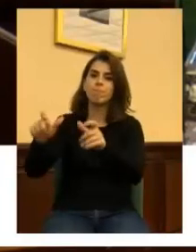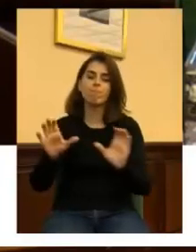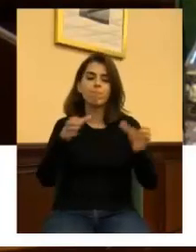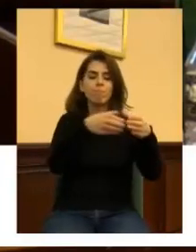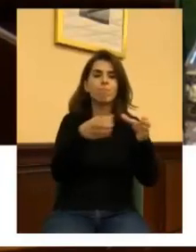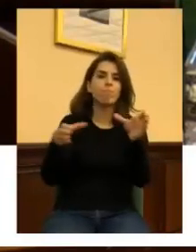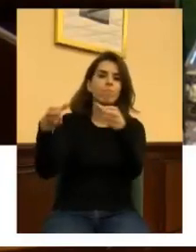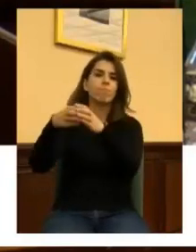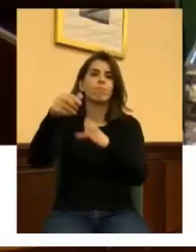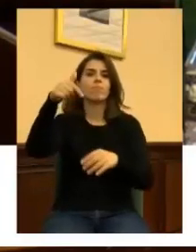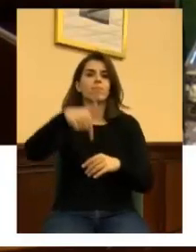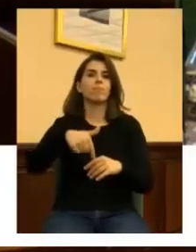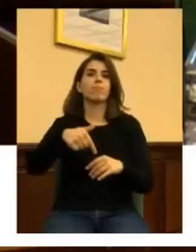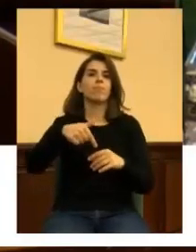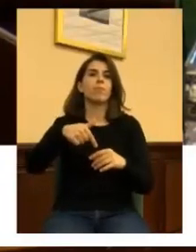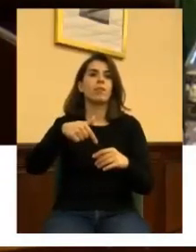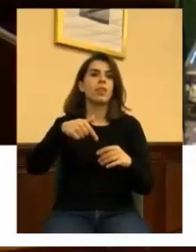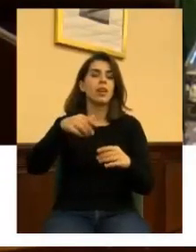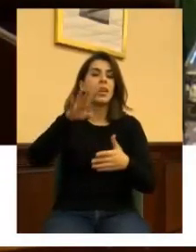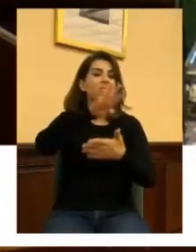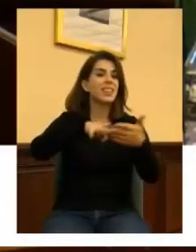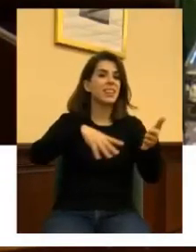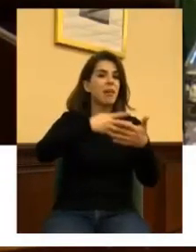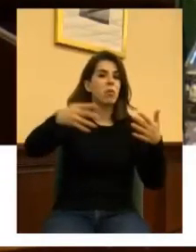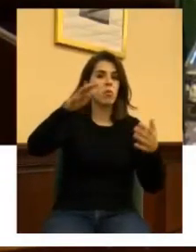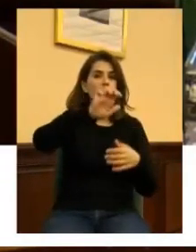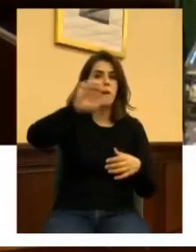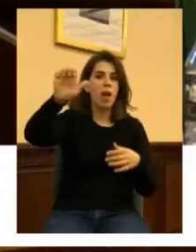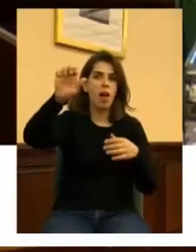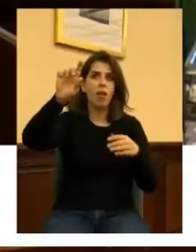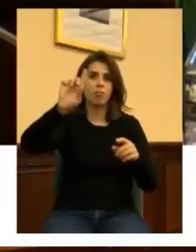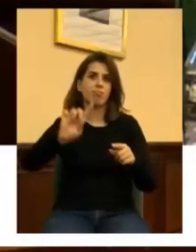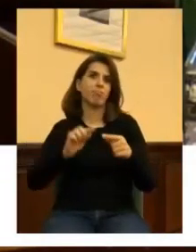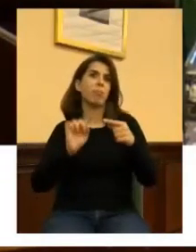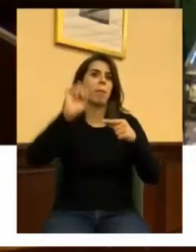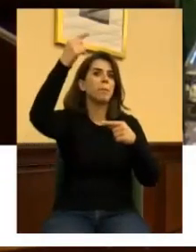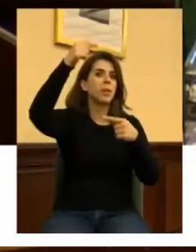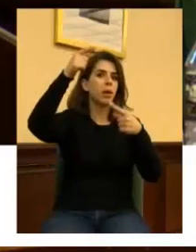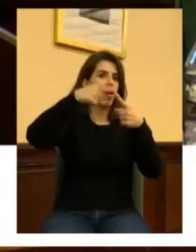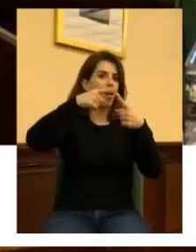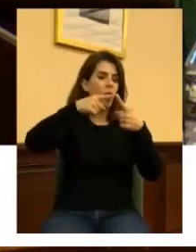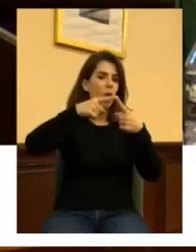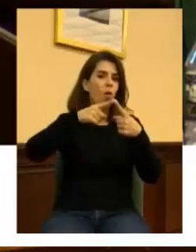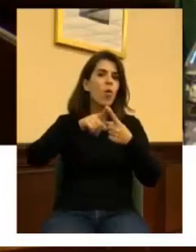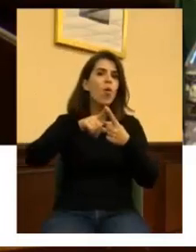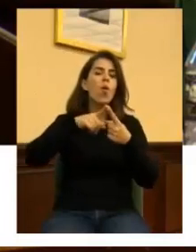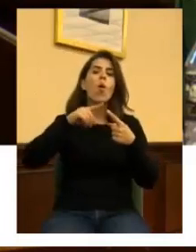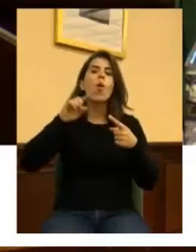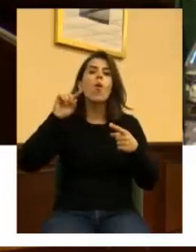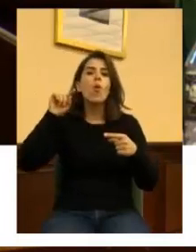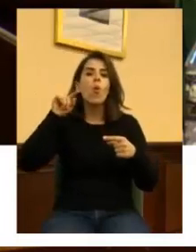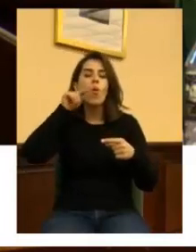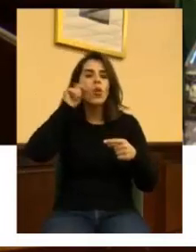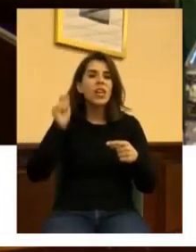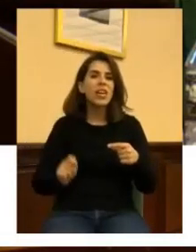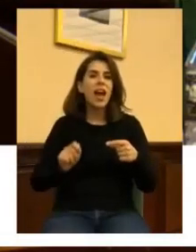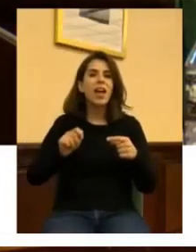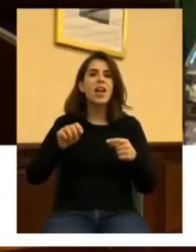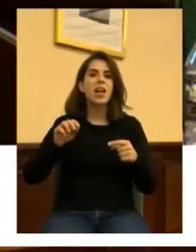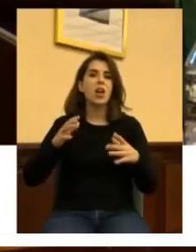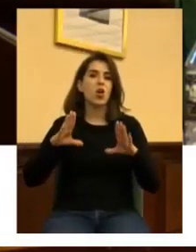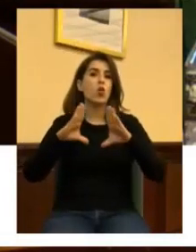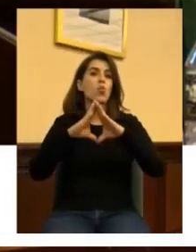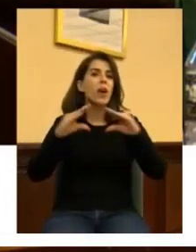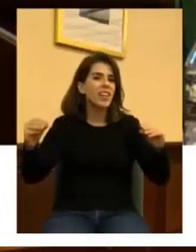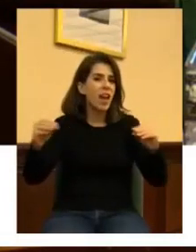de Madrid lidera la tabla europea entre Hungría y Rumanía, los dos